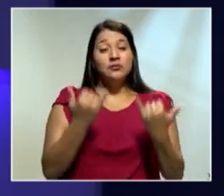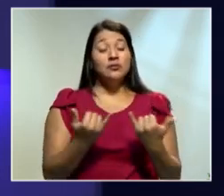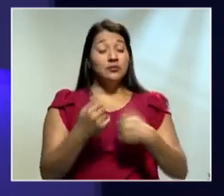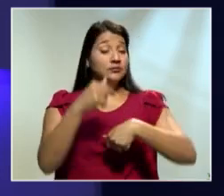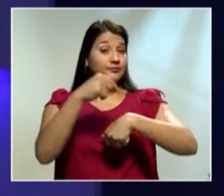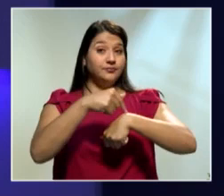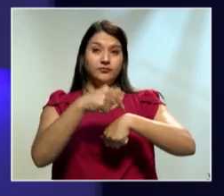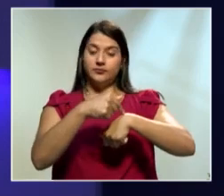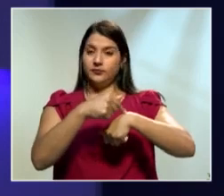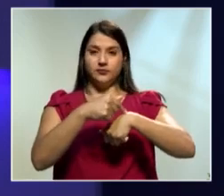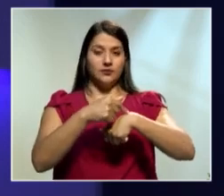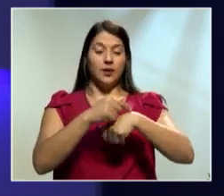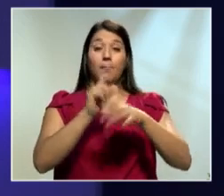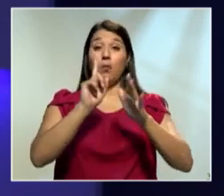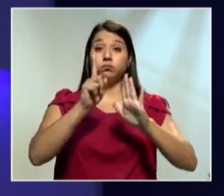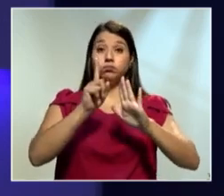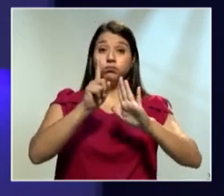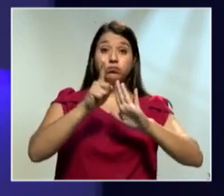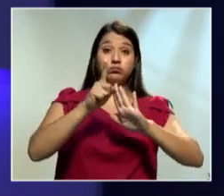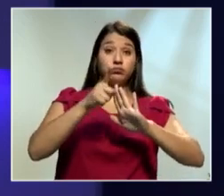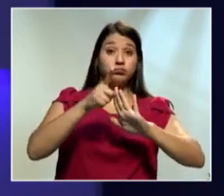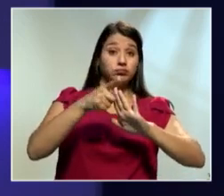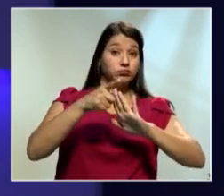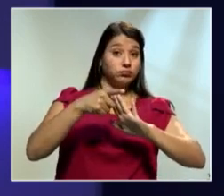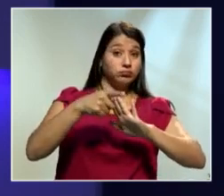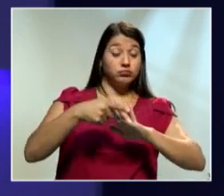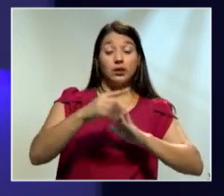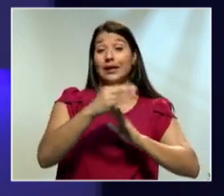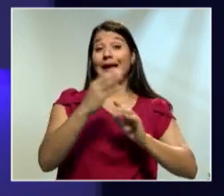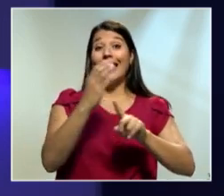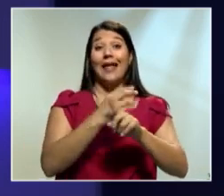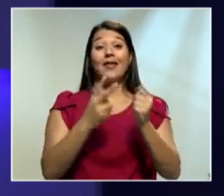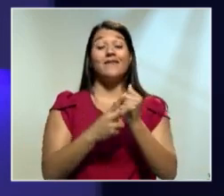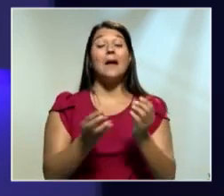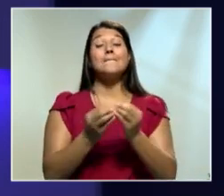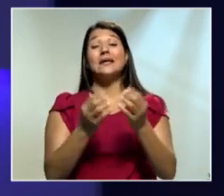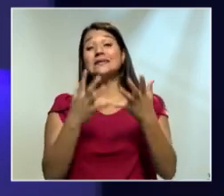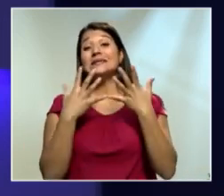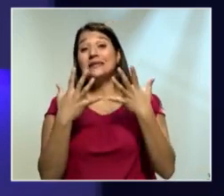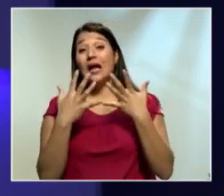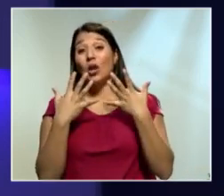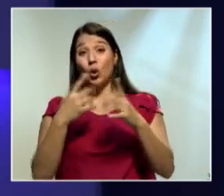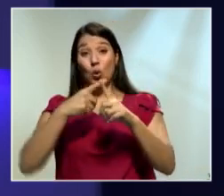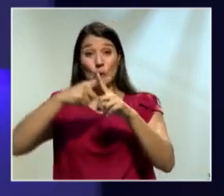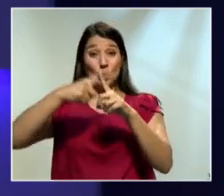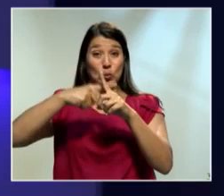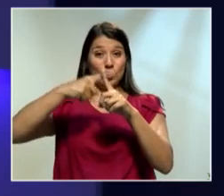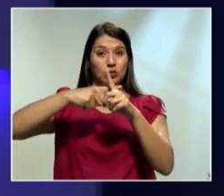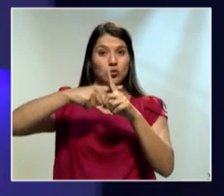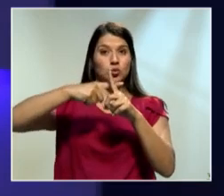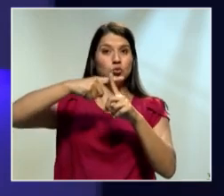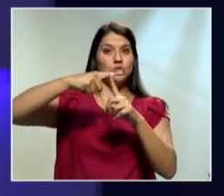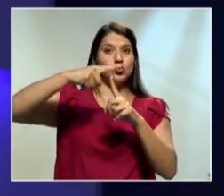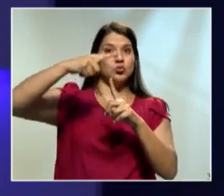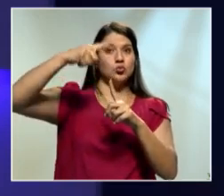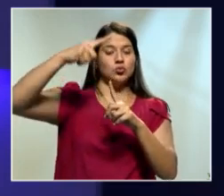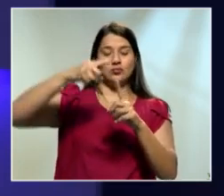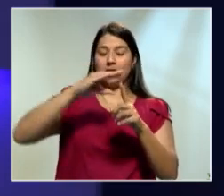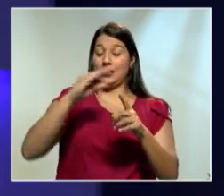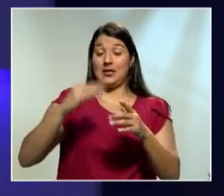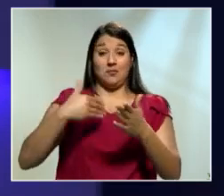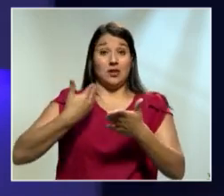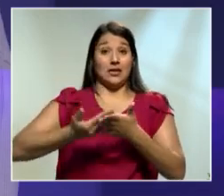y un termómetro subiendo y hay un punto en el que las cosas se vuelven irreversibles.